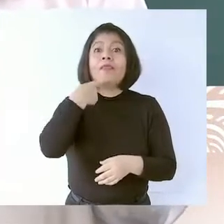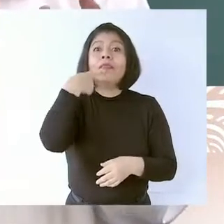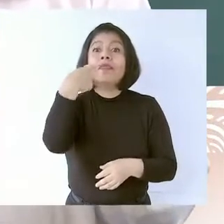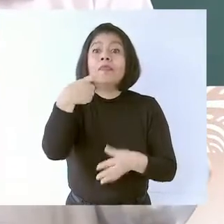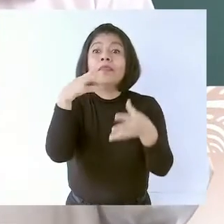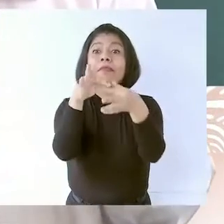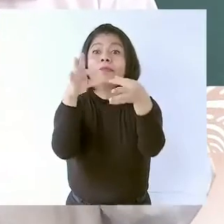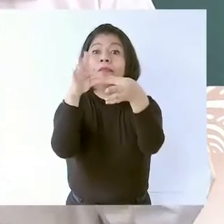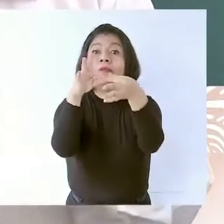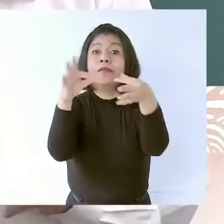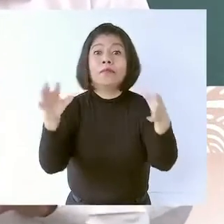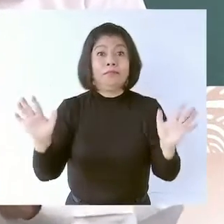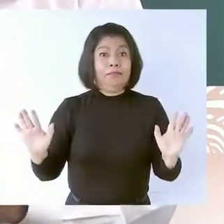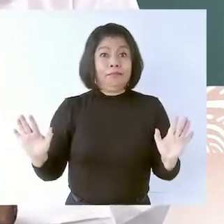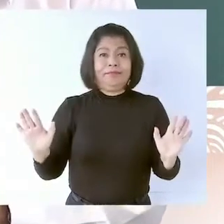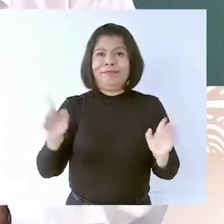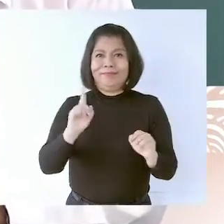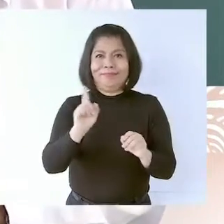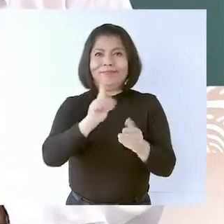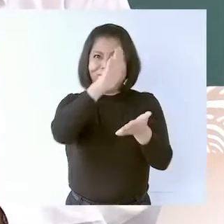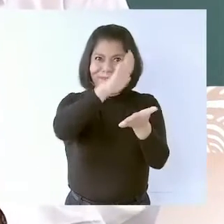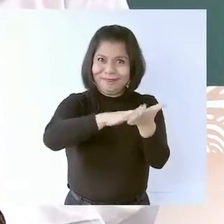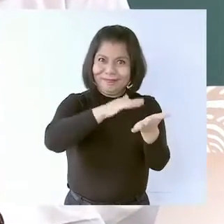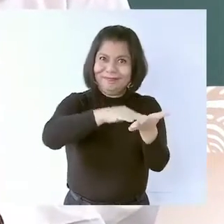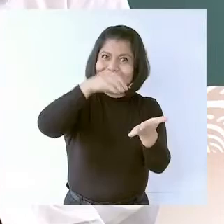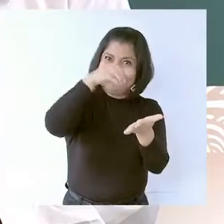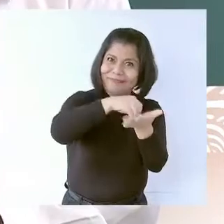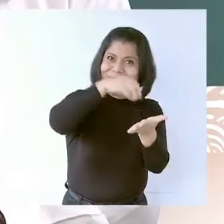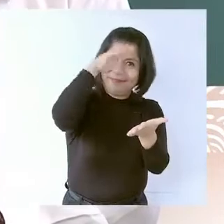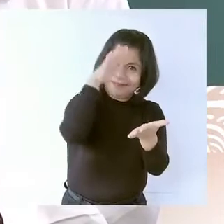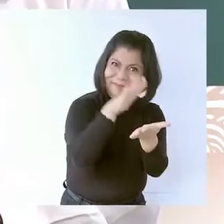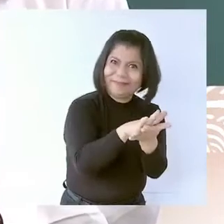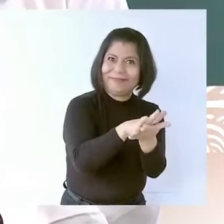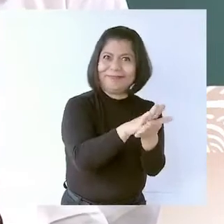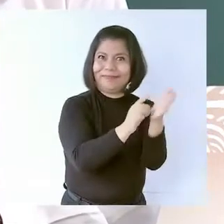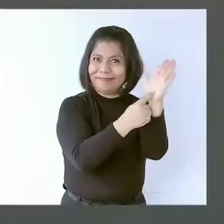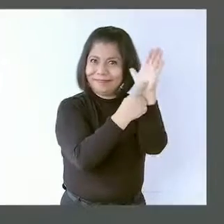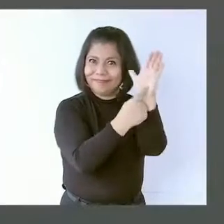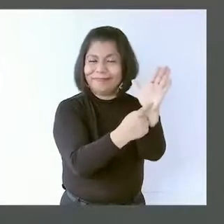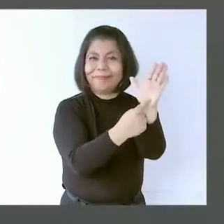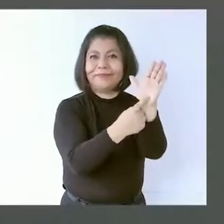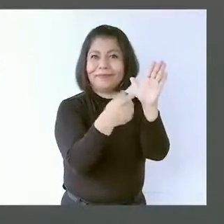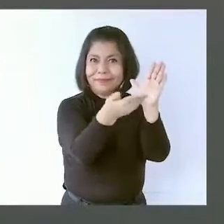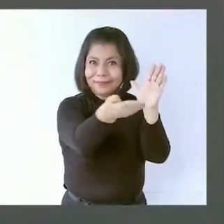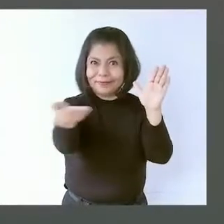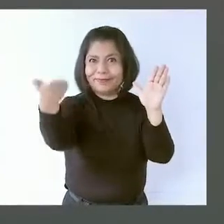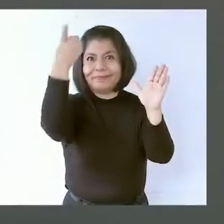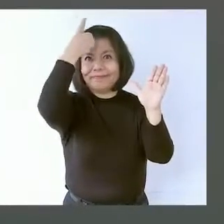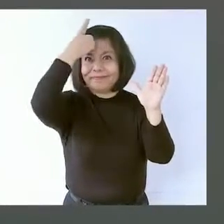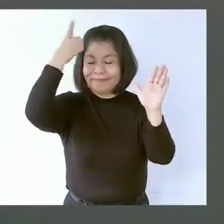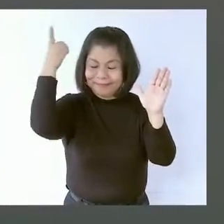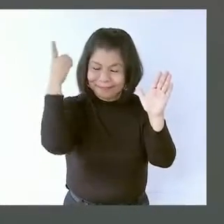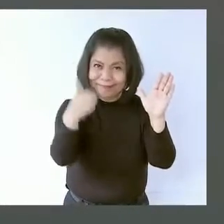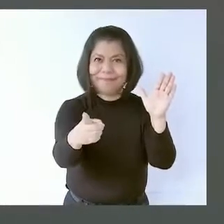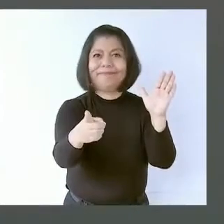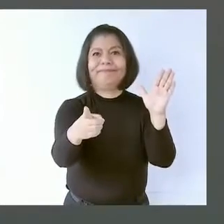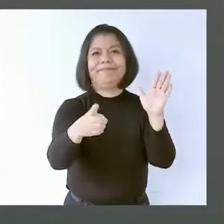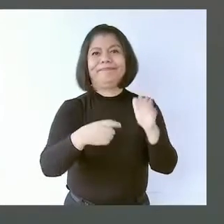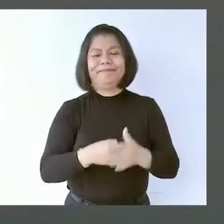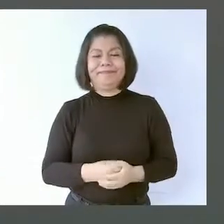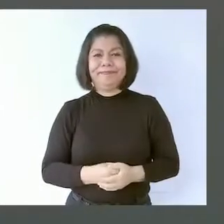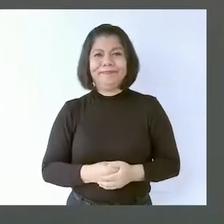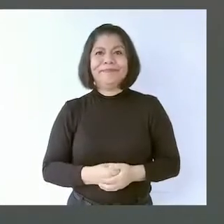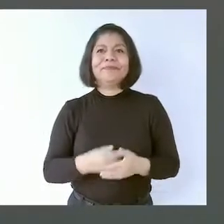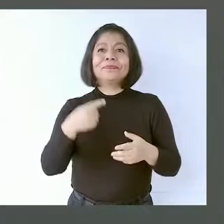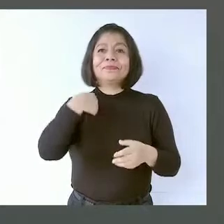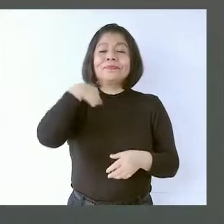como propiedad de la nación, como propiedad del pueblo de México. Me dio mucho gusto estar aquí